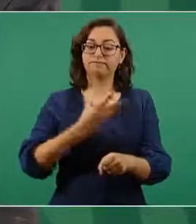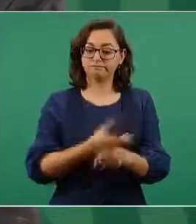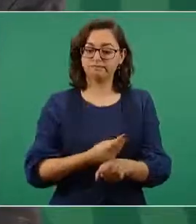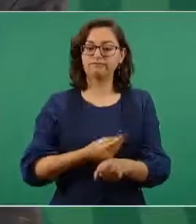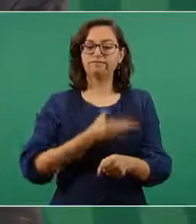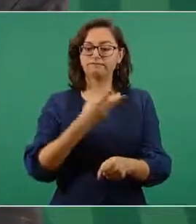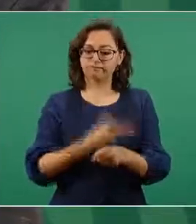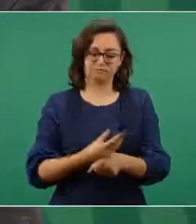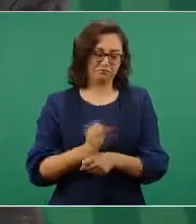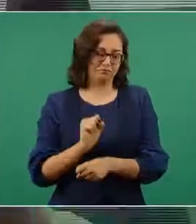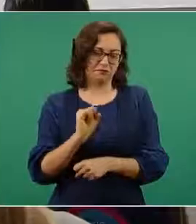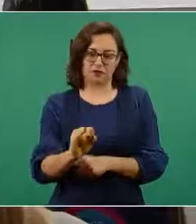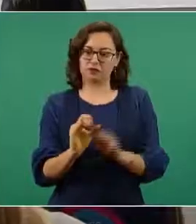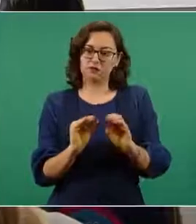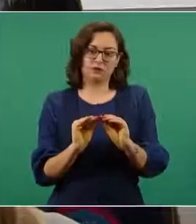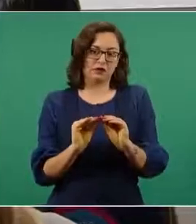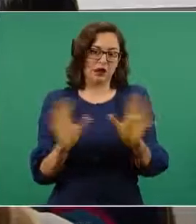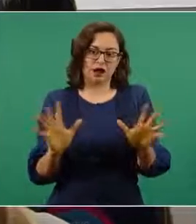la techumbre.